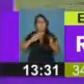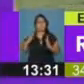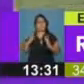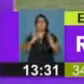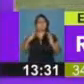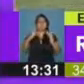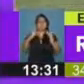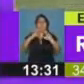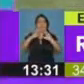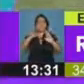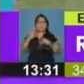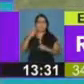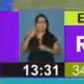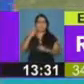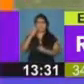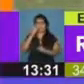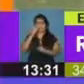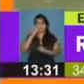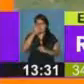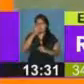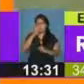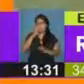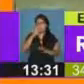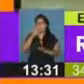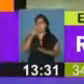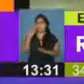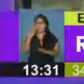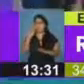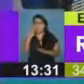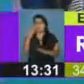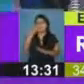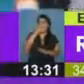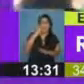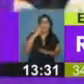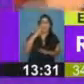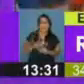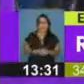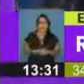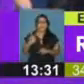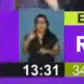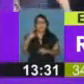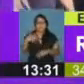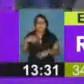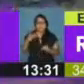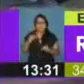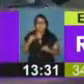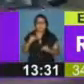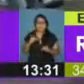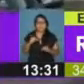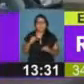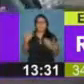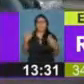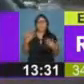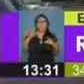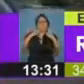va a ir progresando a partir de la tarde, o sea, tipo 18, 19, ahí va a empezar ya a notarse que pueden